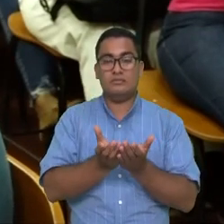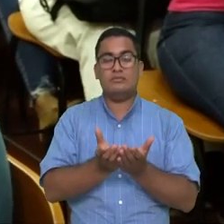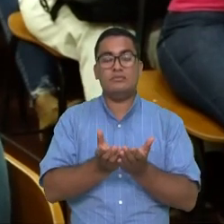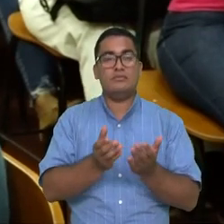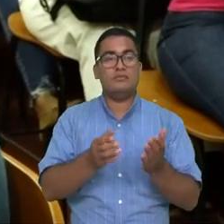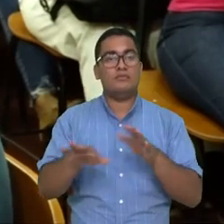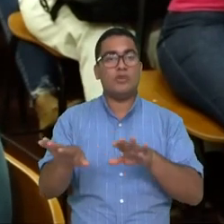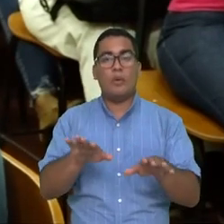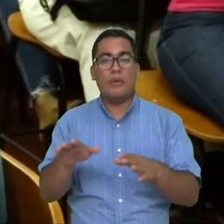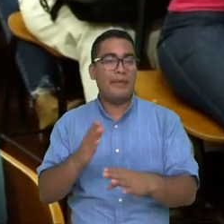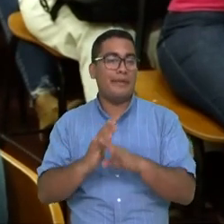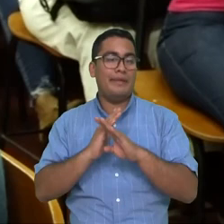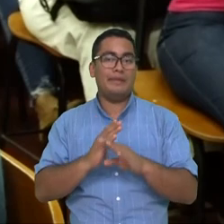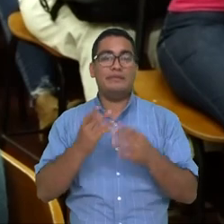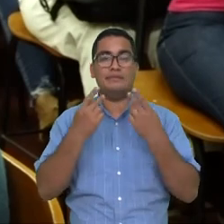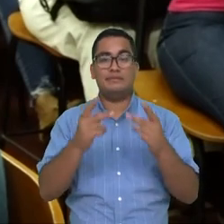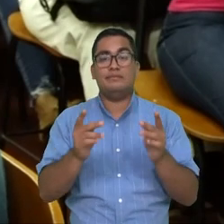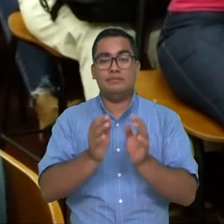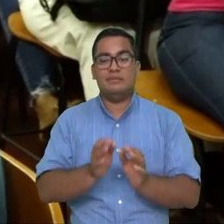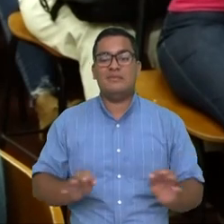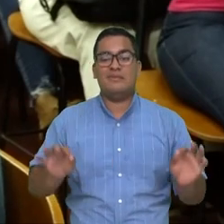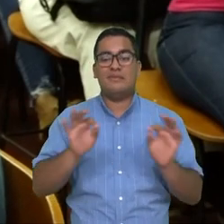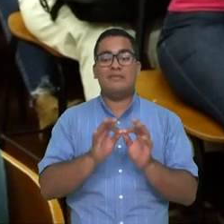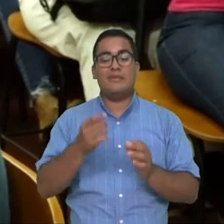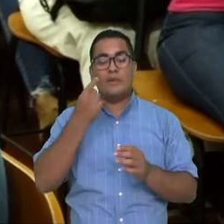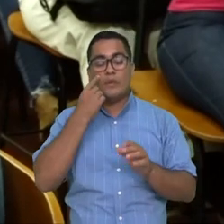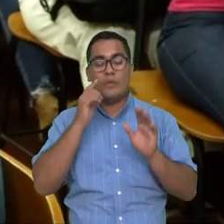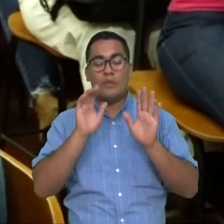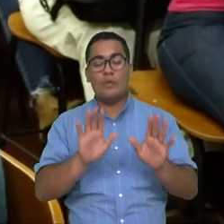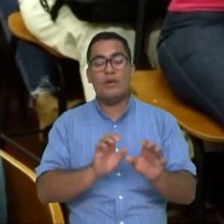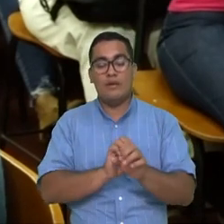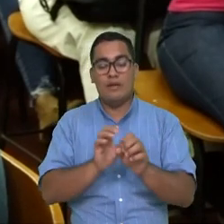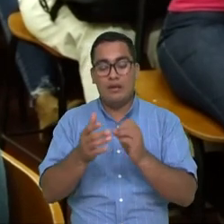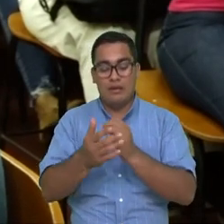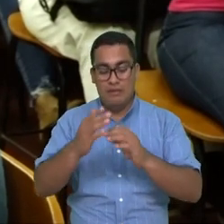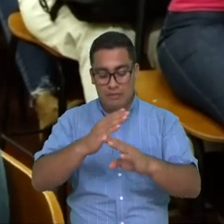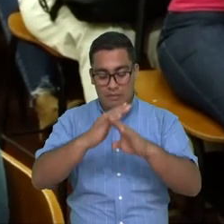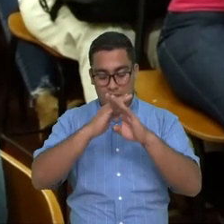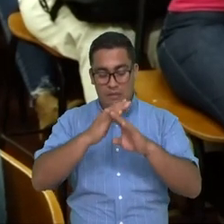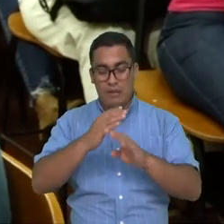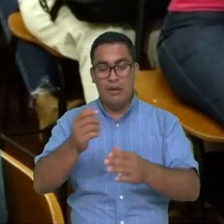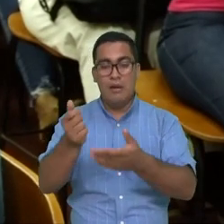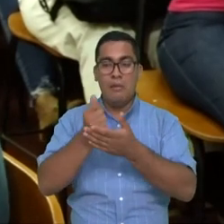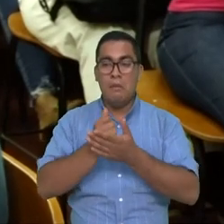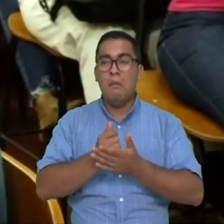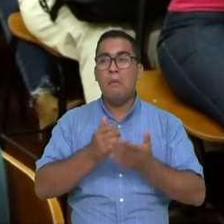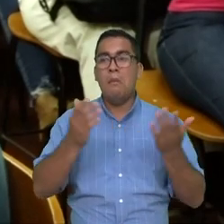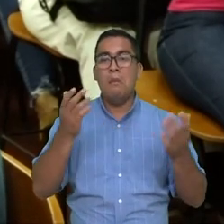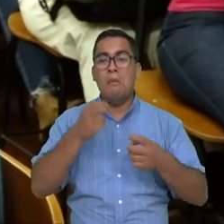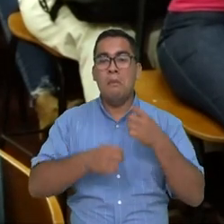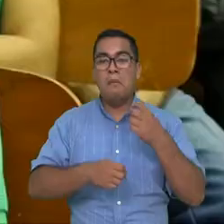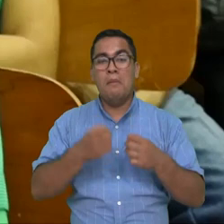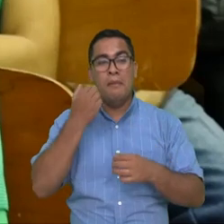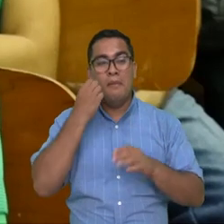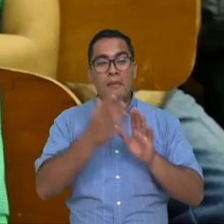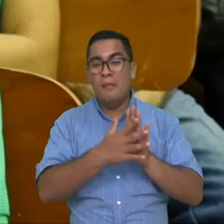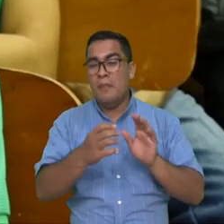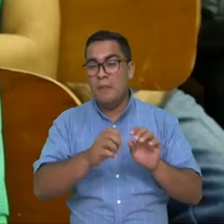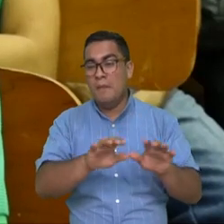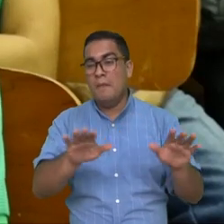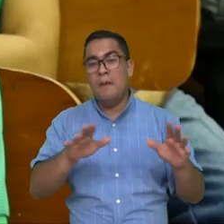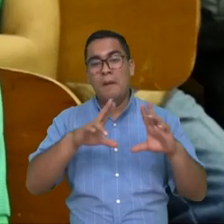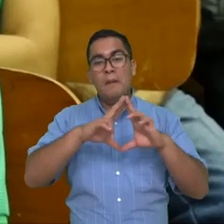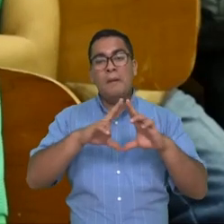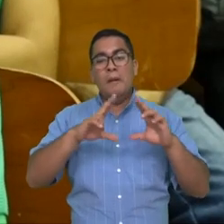evitar, pero sí que tenemos que tomar las medidas preventivas para ayudar a que esta pandemia no se extienda en nuestro país. Son